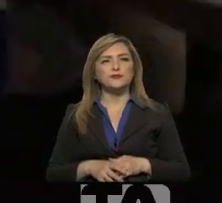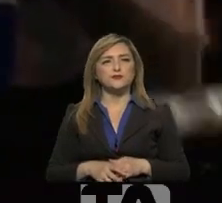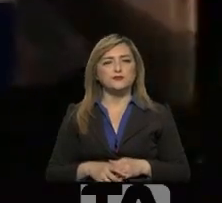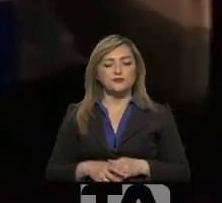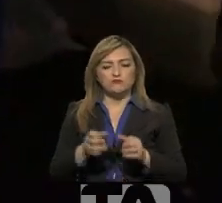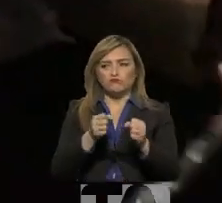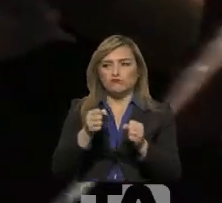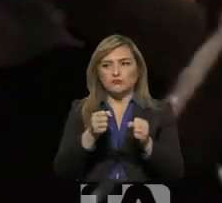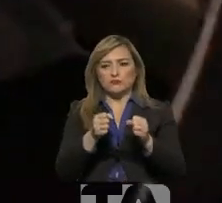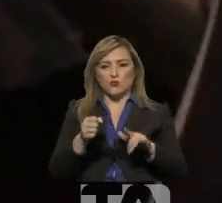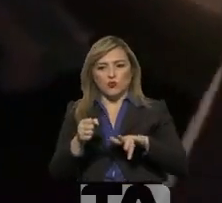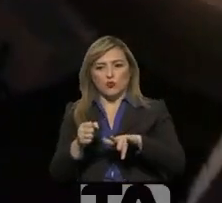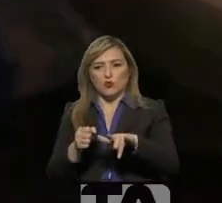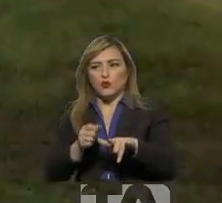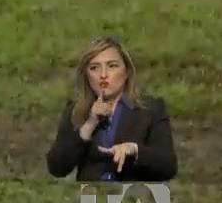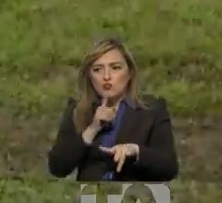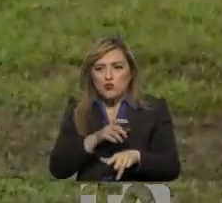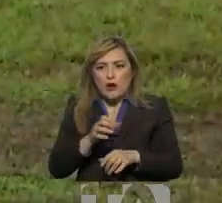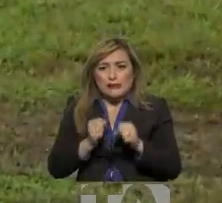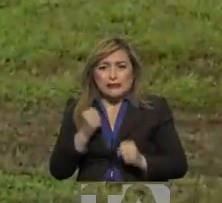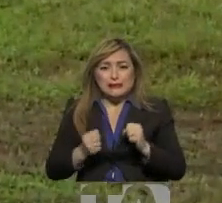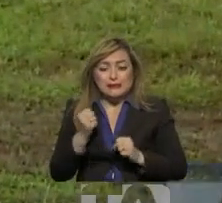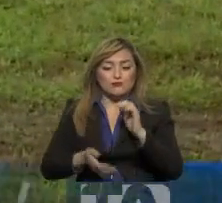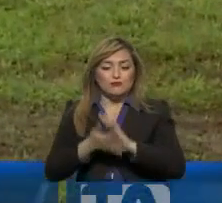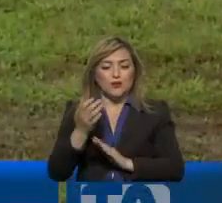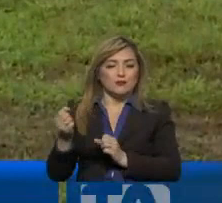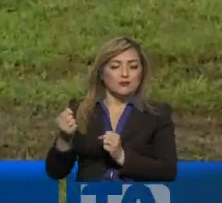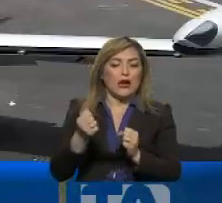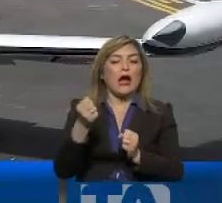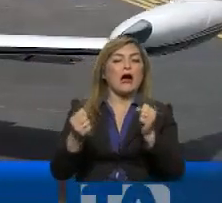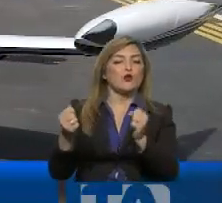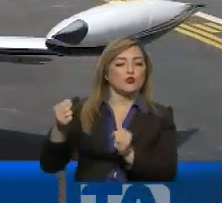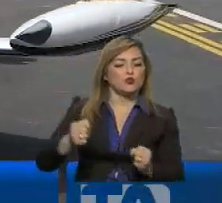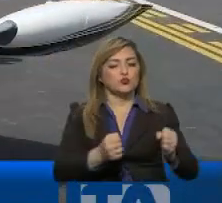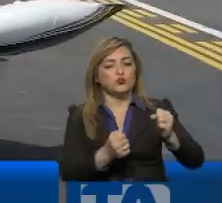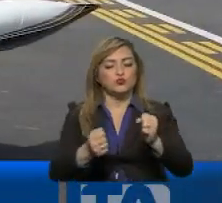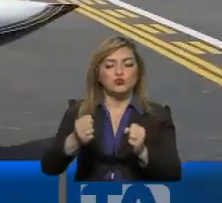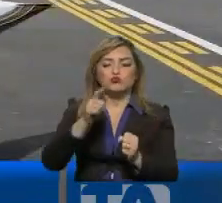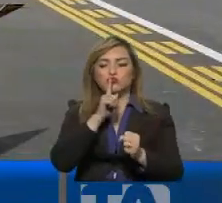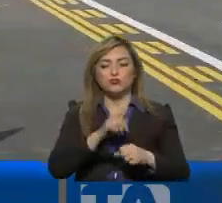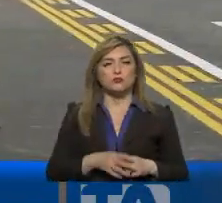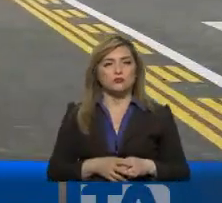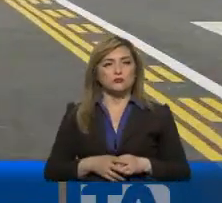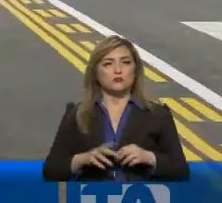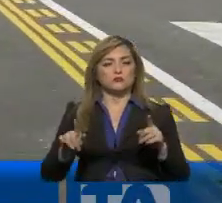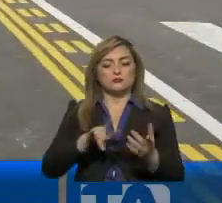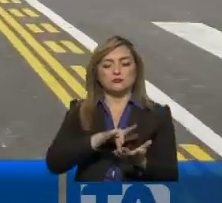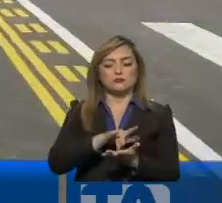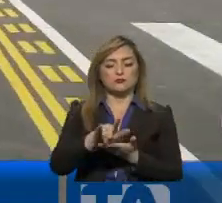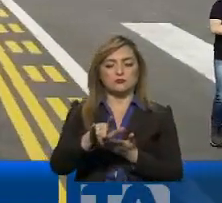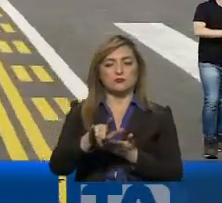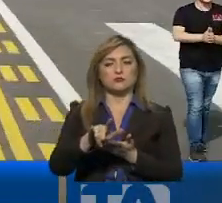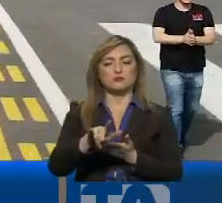avioneta lograron huir por vías de tercer orden. Aún se observan las marcas en el suelo. La narcoavioneta se vio obligada a aterrizar en la